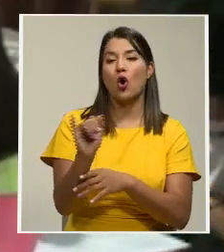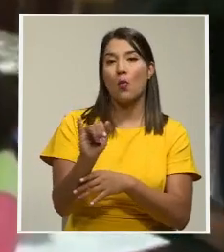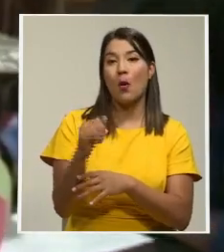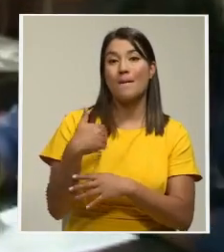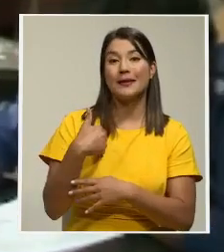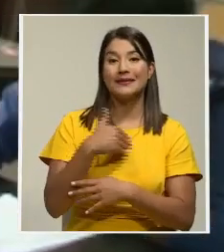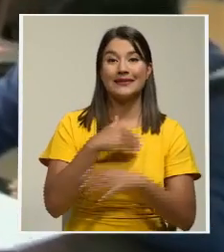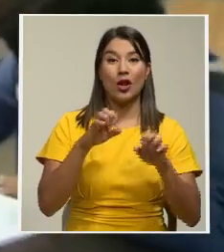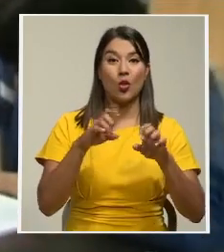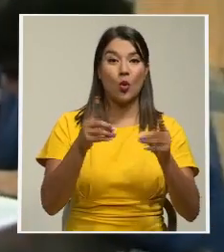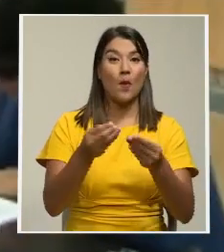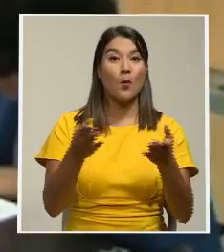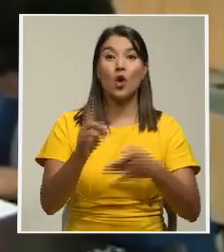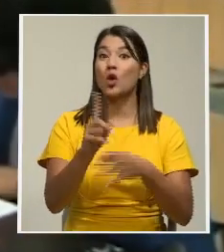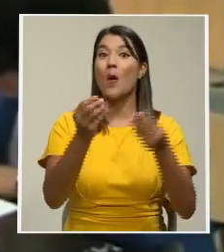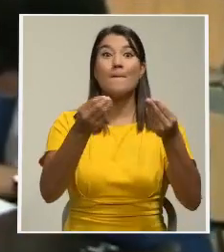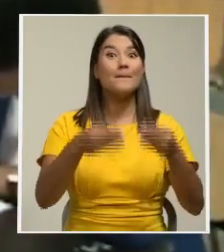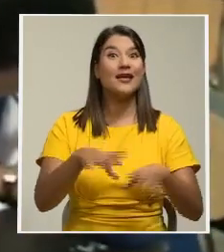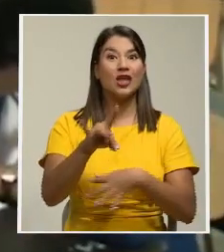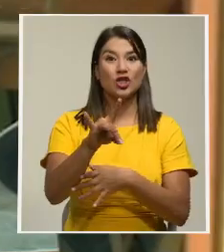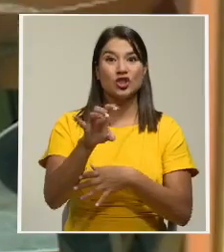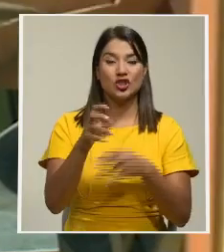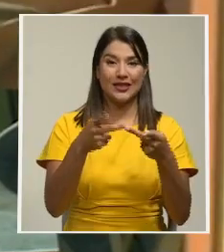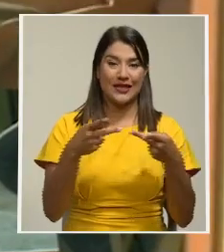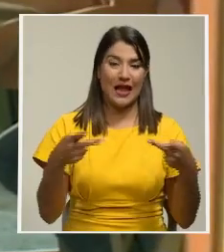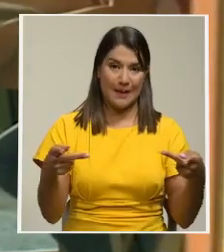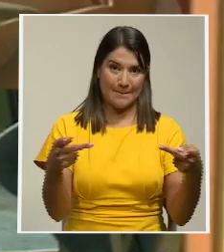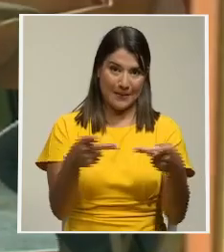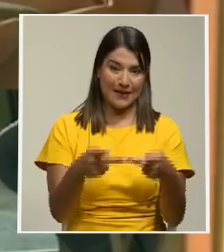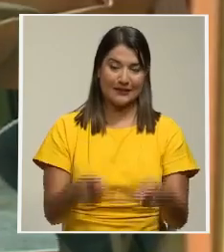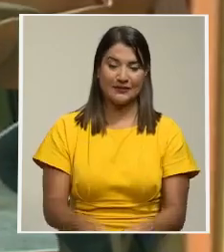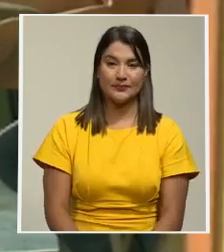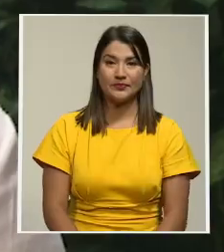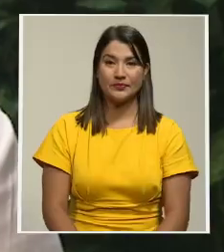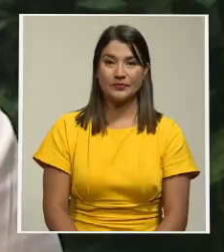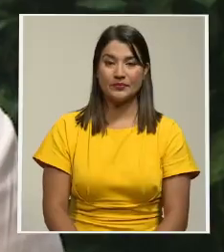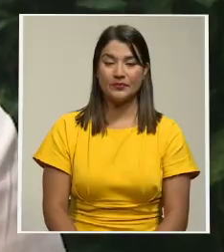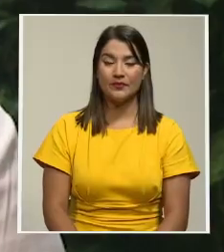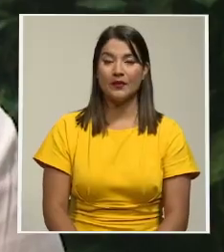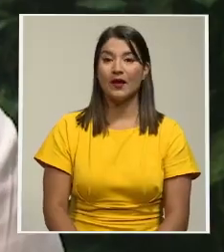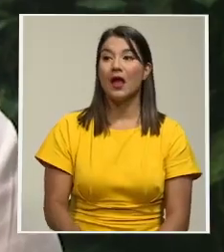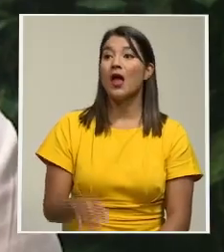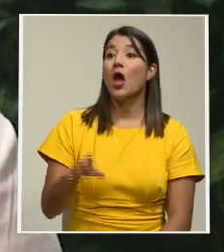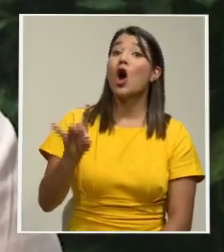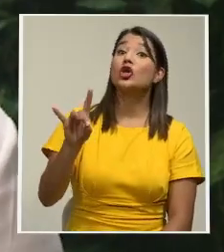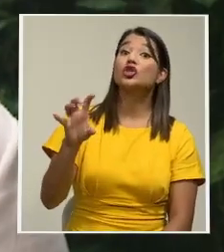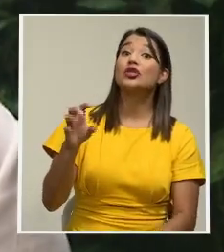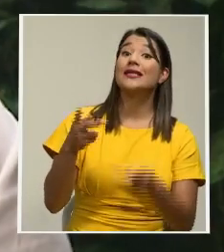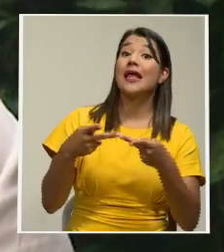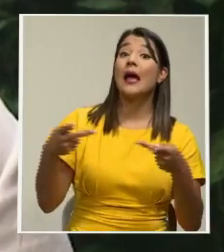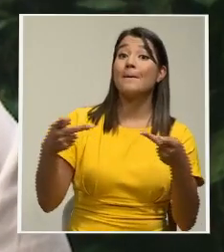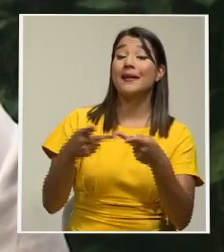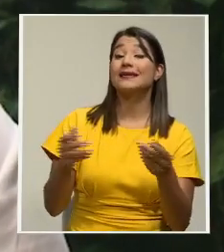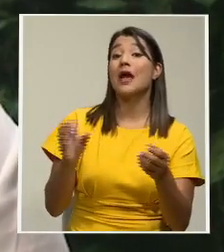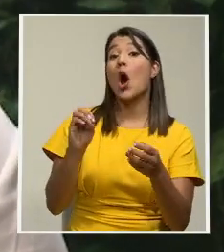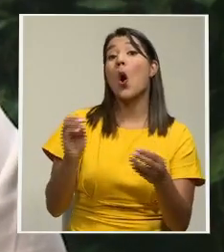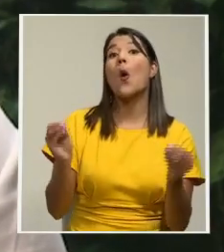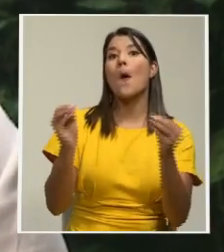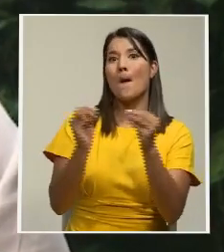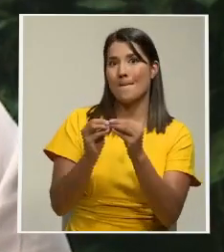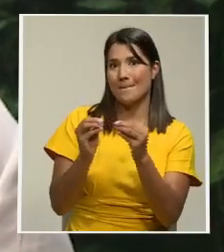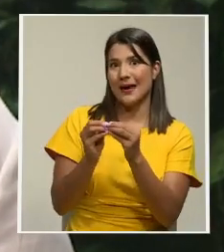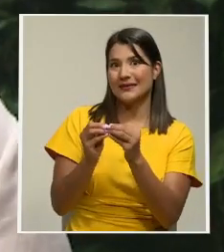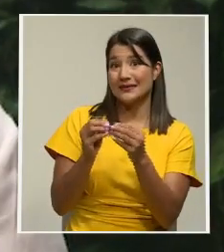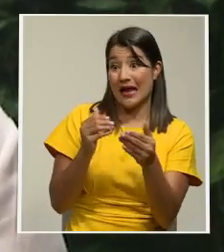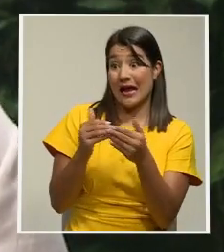no perderían las más de 800 plazas que dieron a conocer días atrás. Más de 800 plazas que están en proceso de ser eliminadas para el